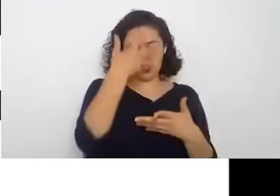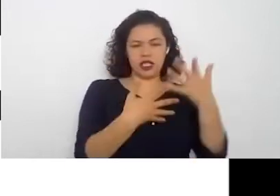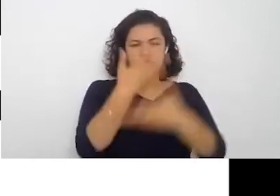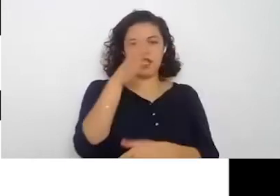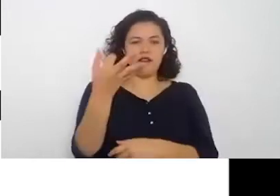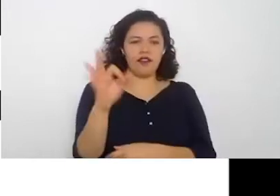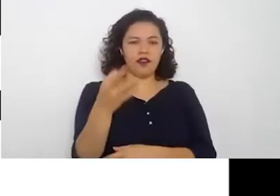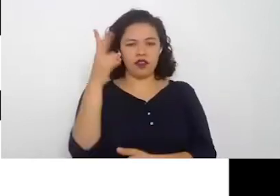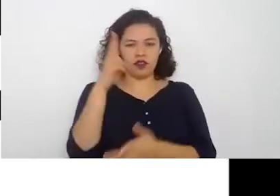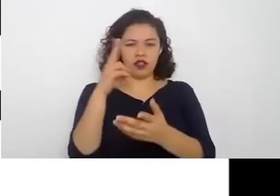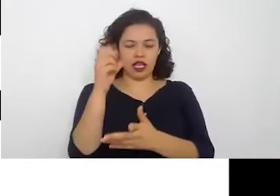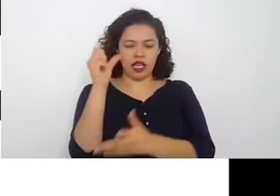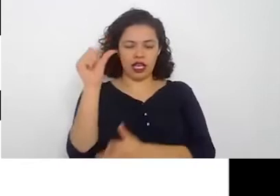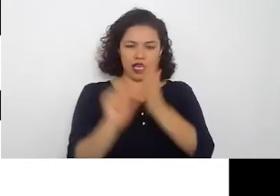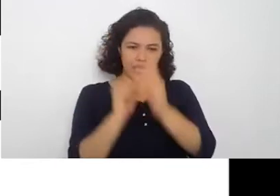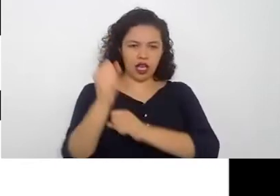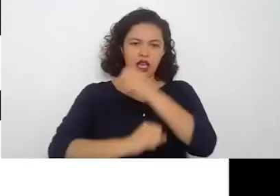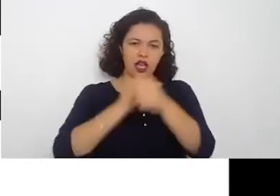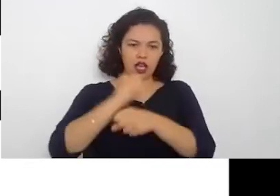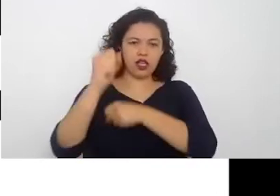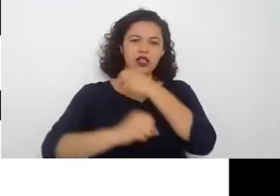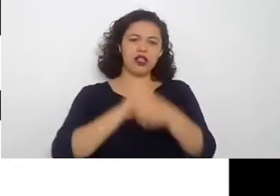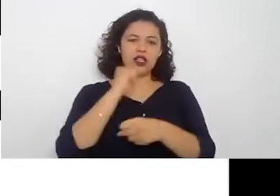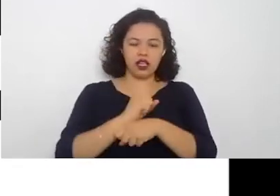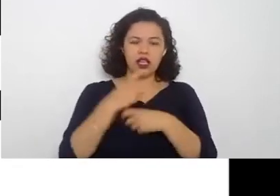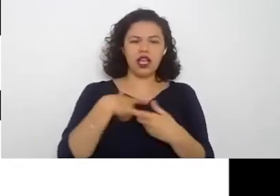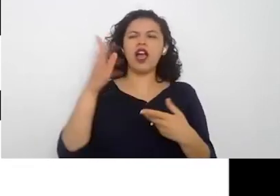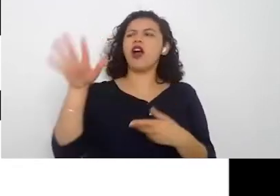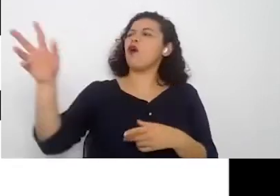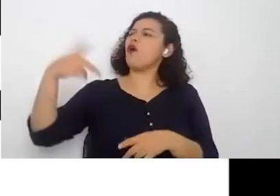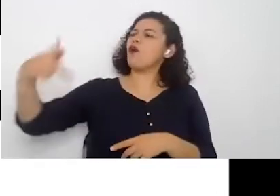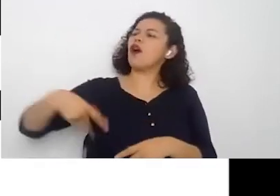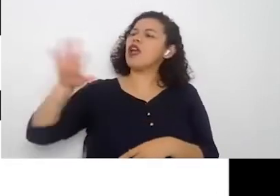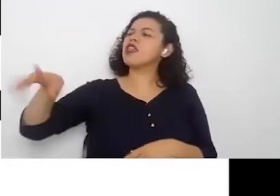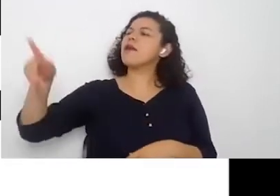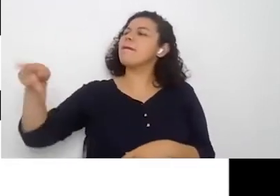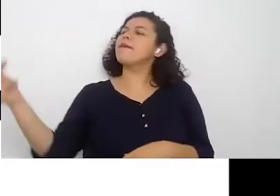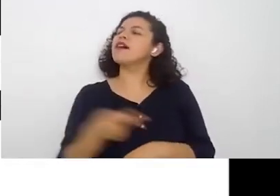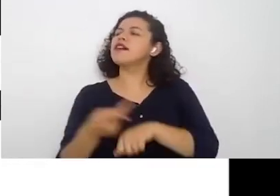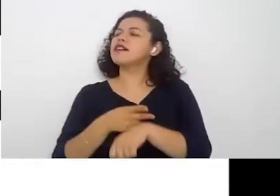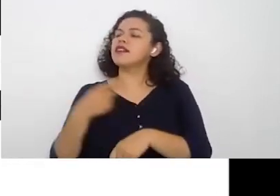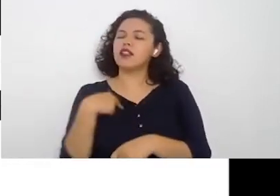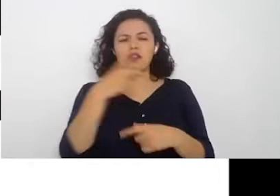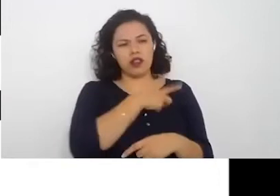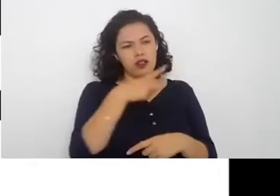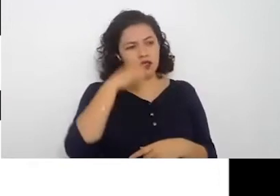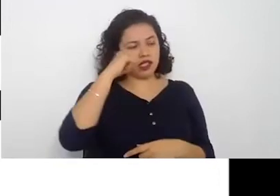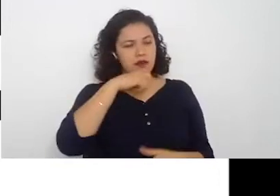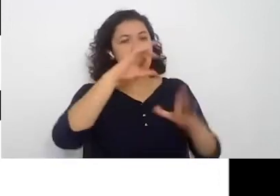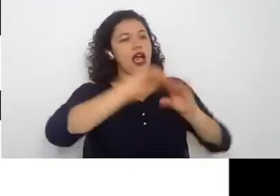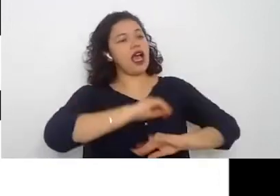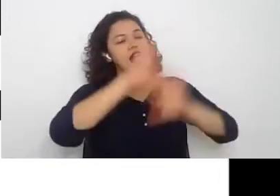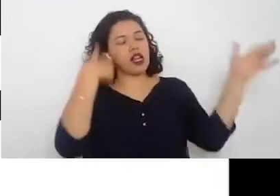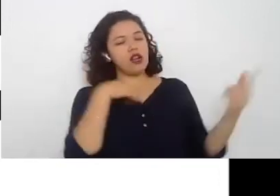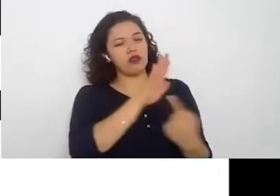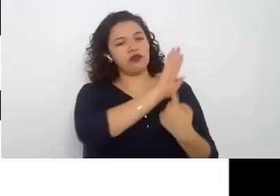qué está pasando, pues hay que presentar una aclaratoria siempre y acompañar esas aclaratorias cuando yo meto también mi